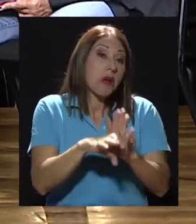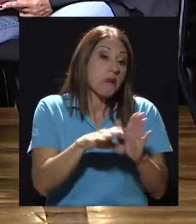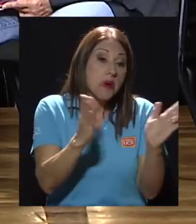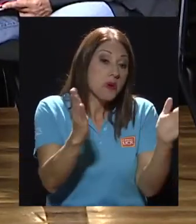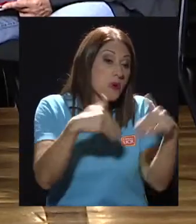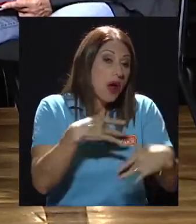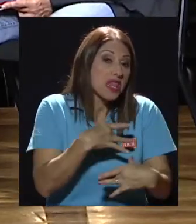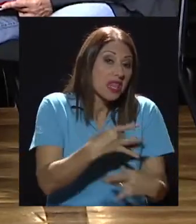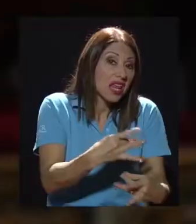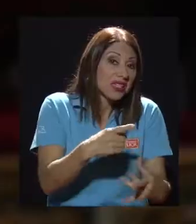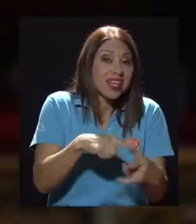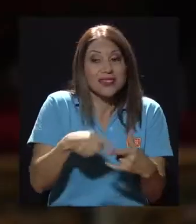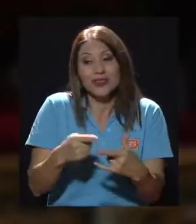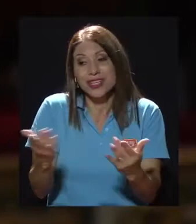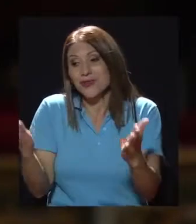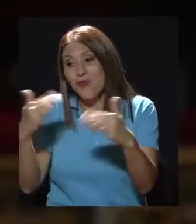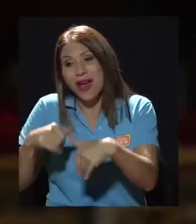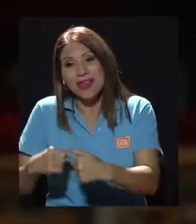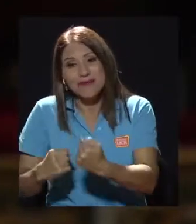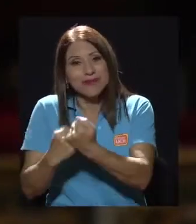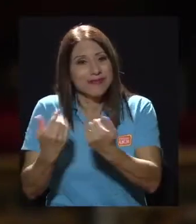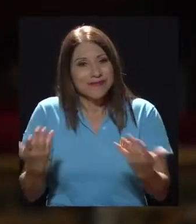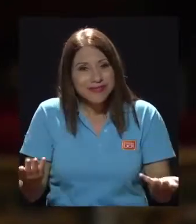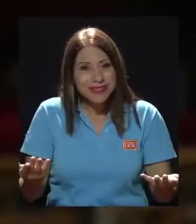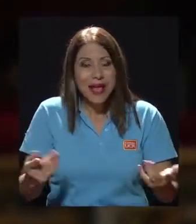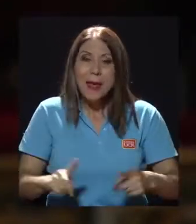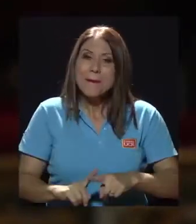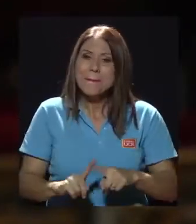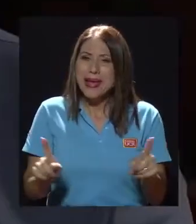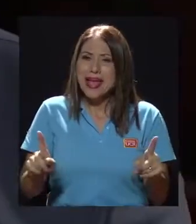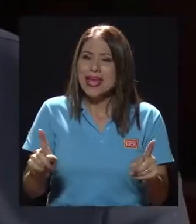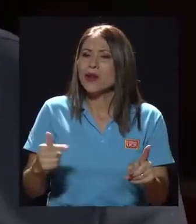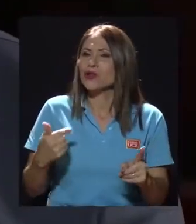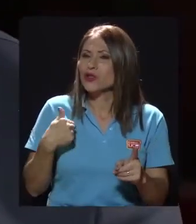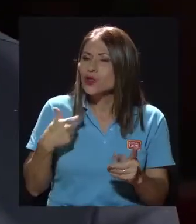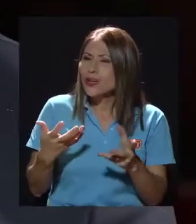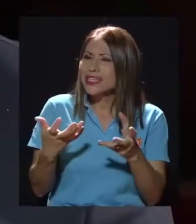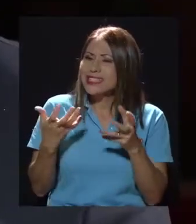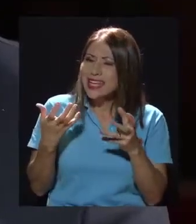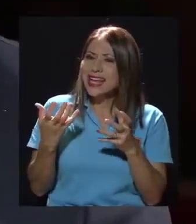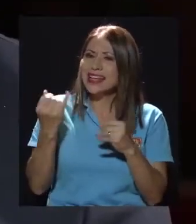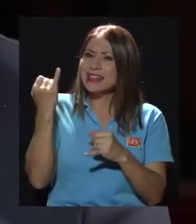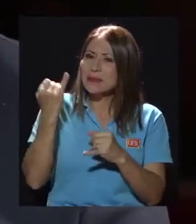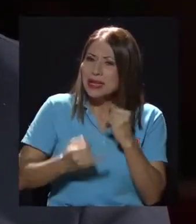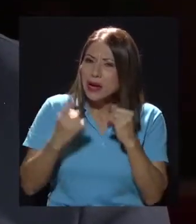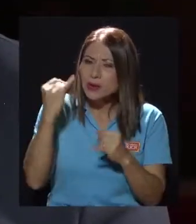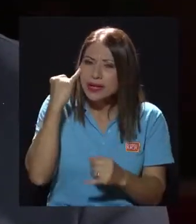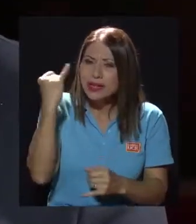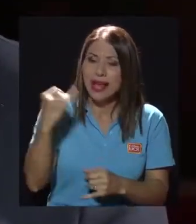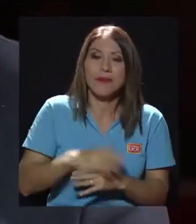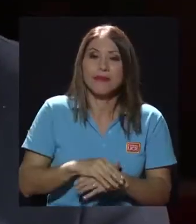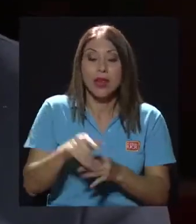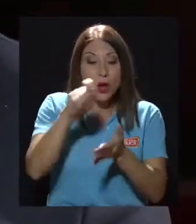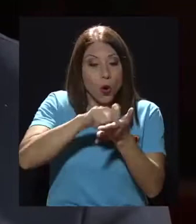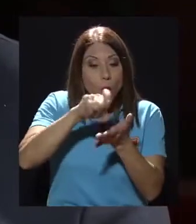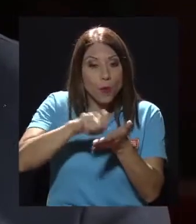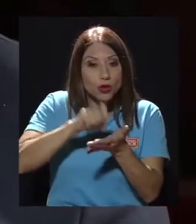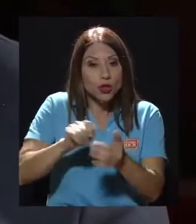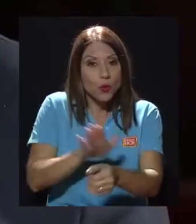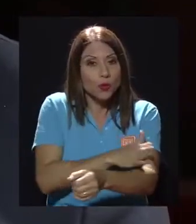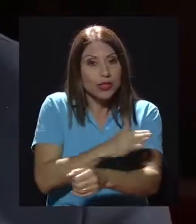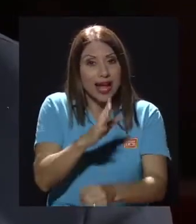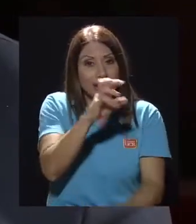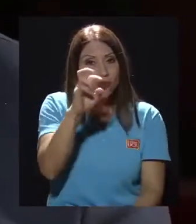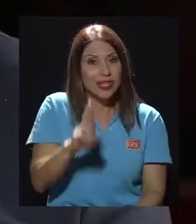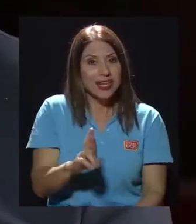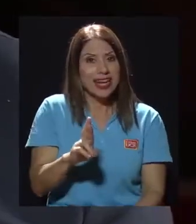entonces ese material. Pero quisiera nada más terminar esto porque sí me parece de fondo. El tema de la composición musical en Costa Rica no es un hecho aislado, no se